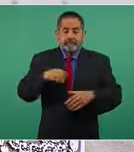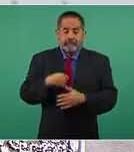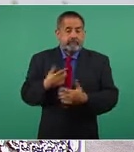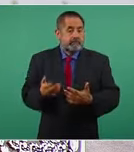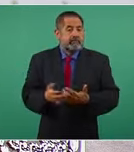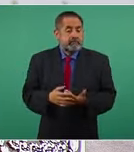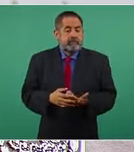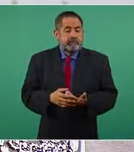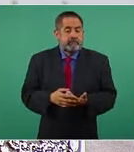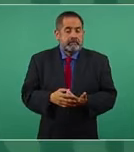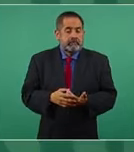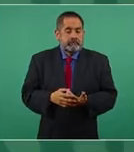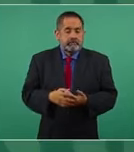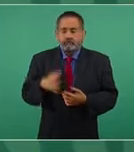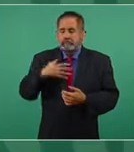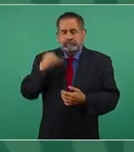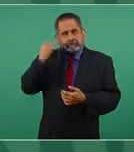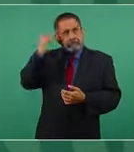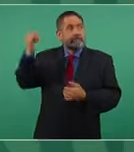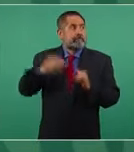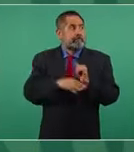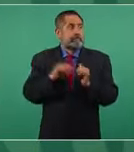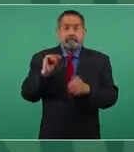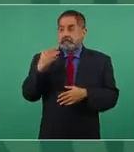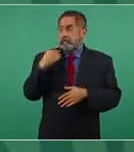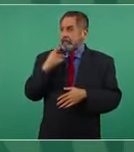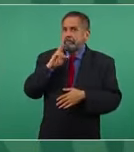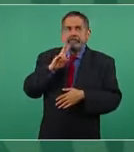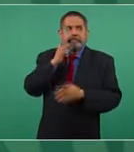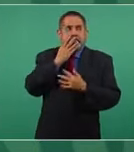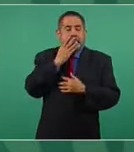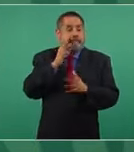no me lo saqué de la manga ahora que